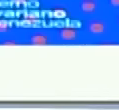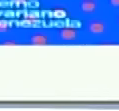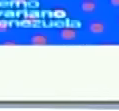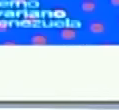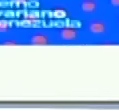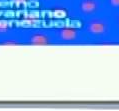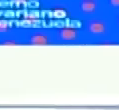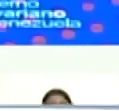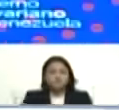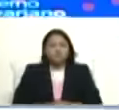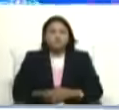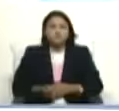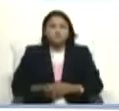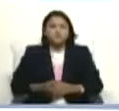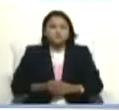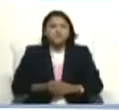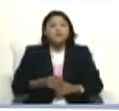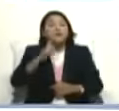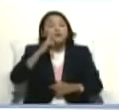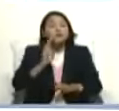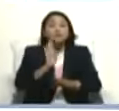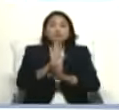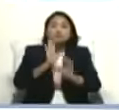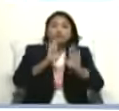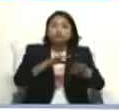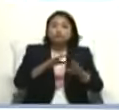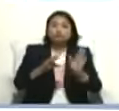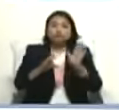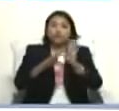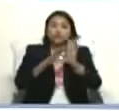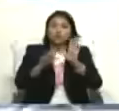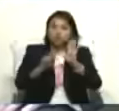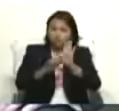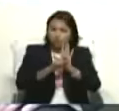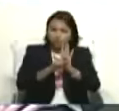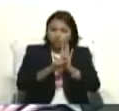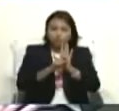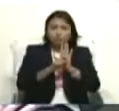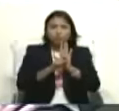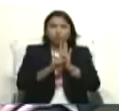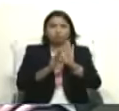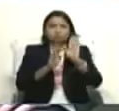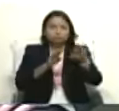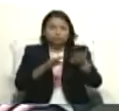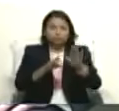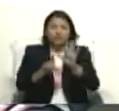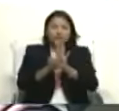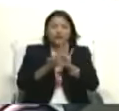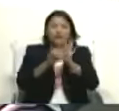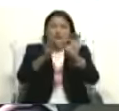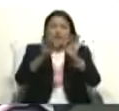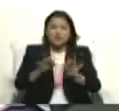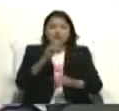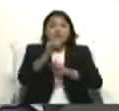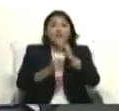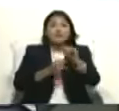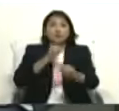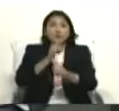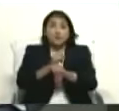hemos sostenido en defensa de nuestra Constitución, en defensa de la legalidad